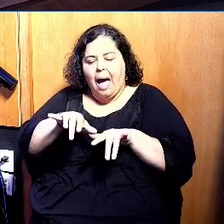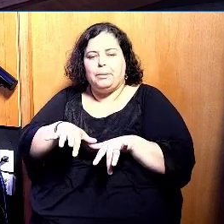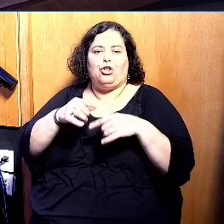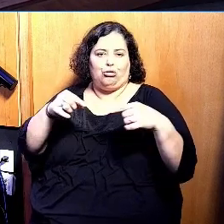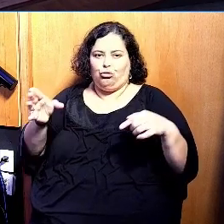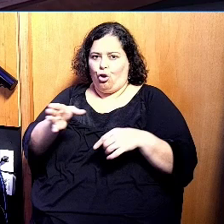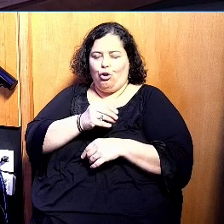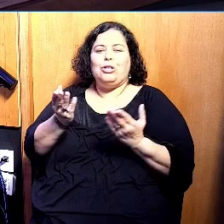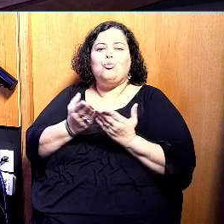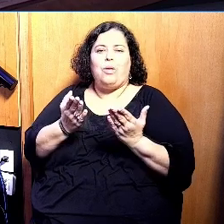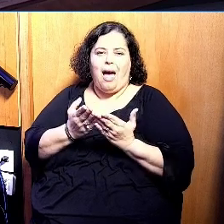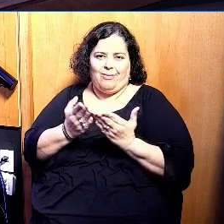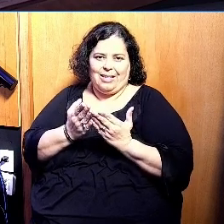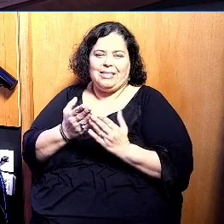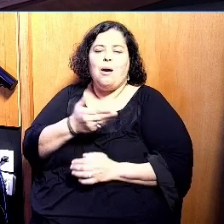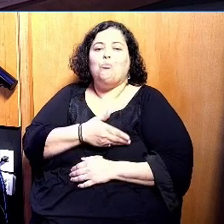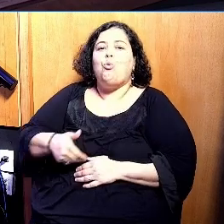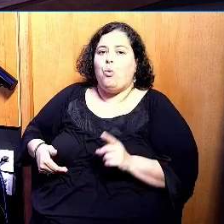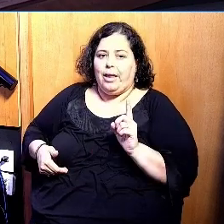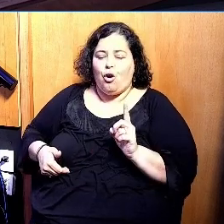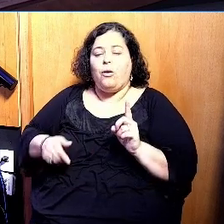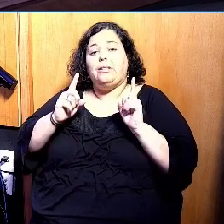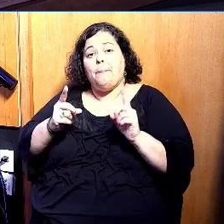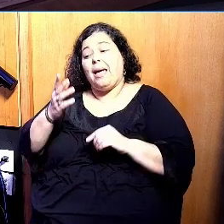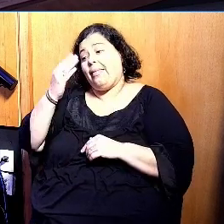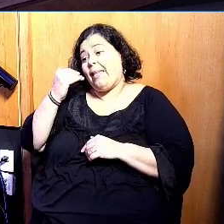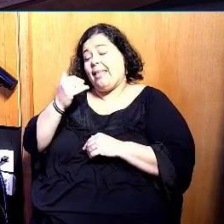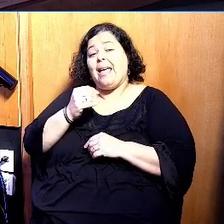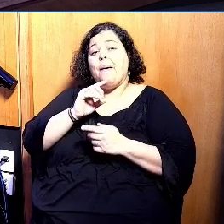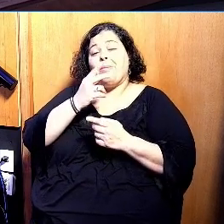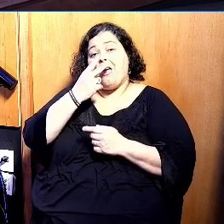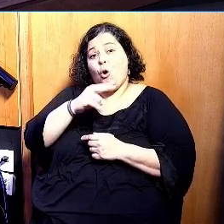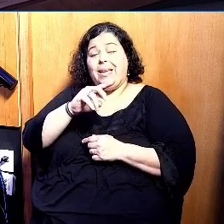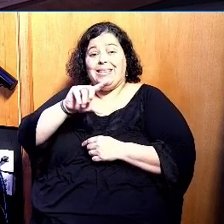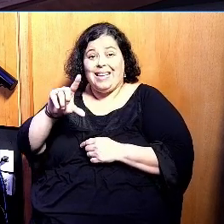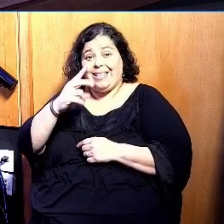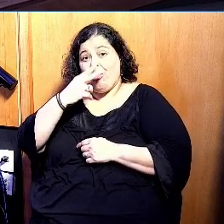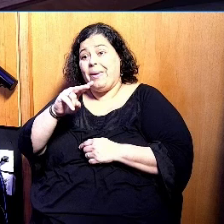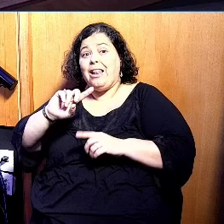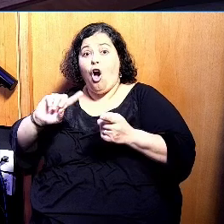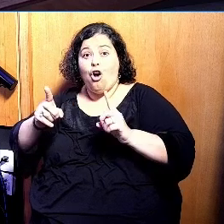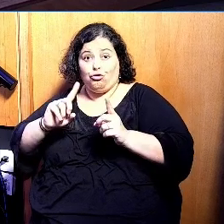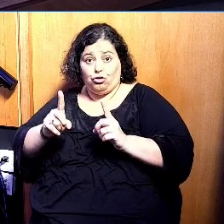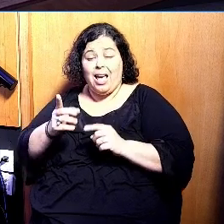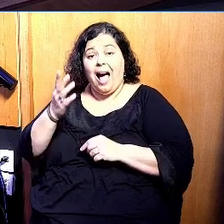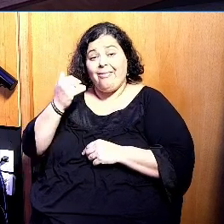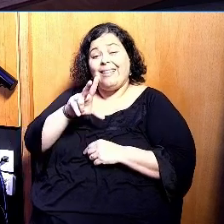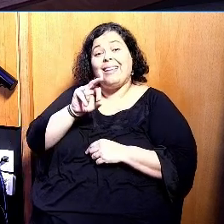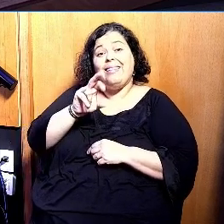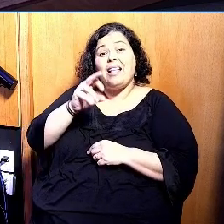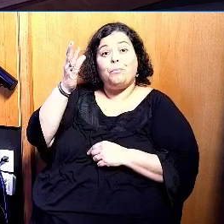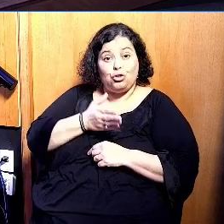Entre el 2007 y el 2011, el acceso a una computadora entre niños de 6 a 13 años pasó de un 30%